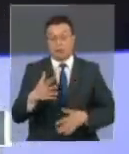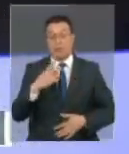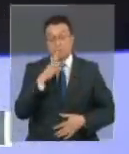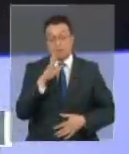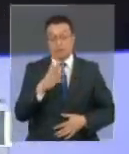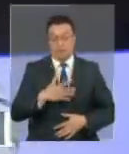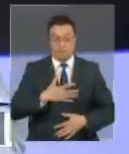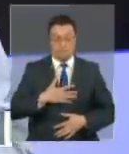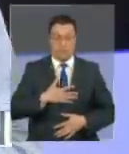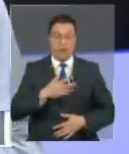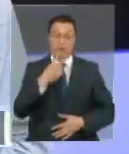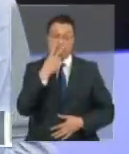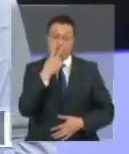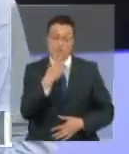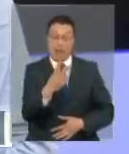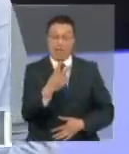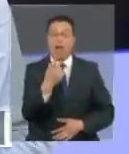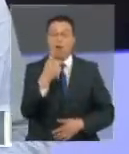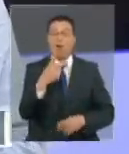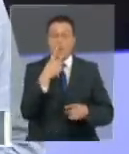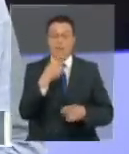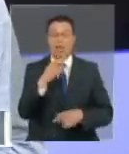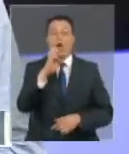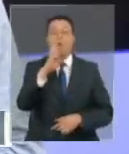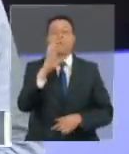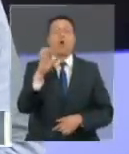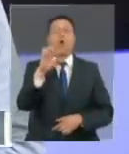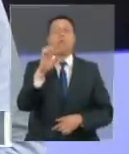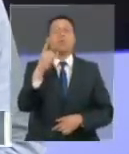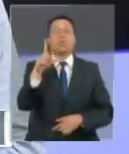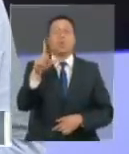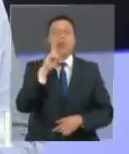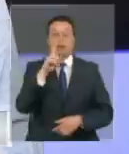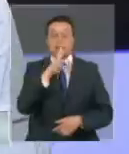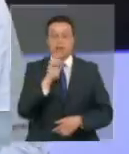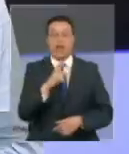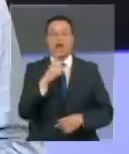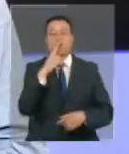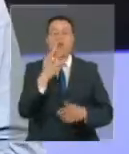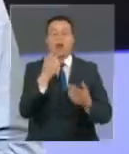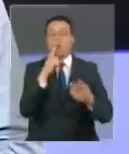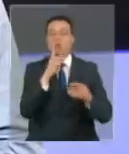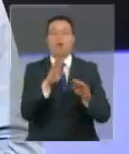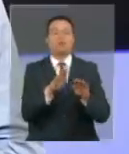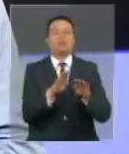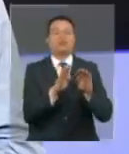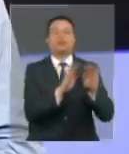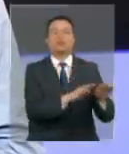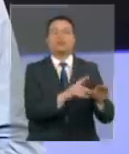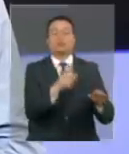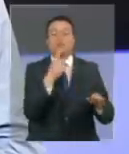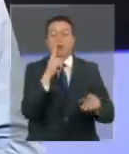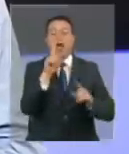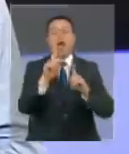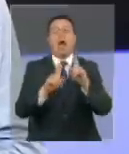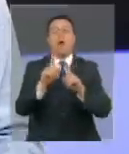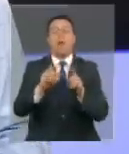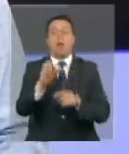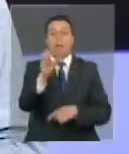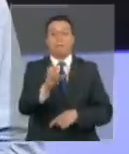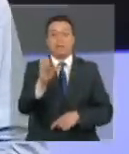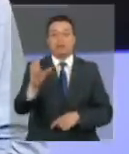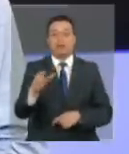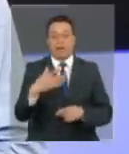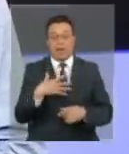perspectiva, sin lugar a dudas es una medida populista. Lo que trata es hacer un guiño a algunas personas